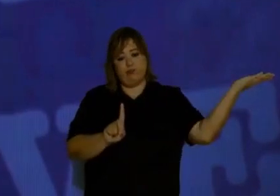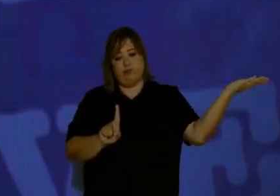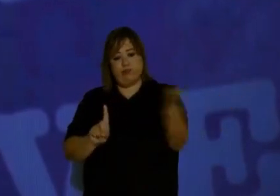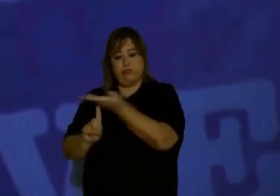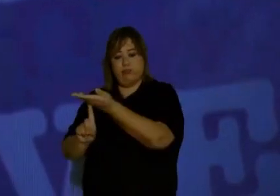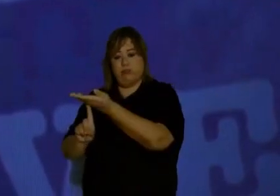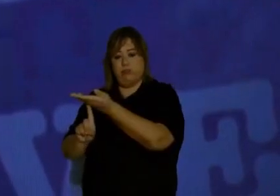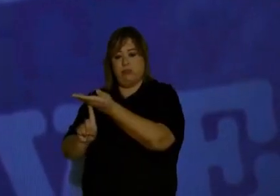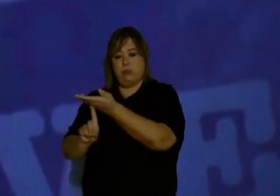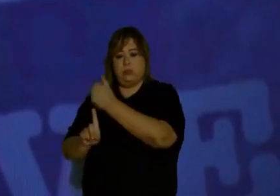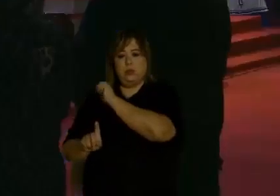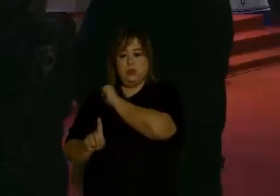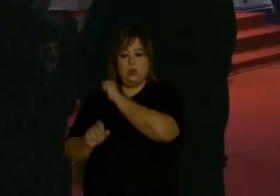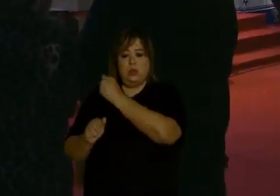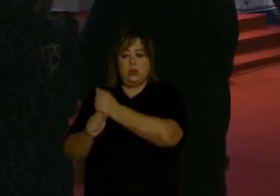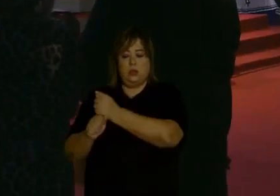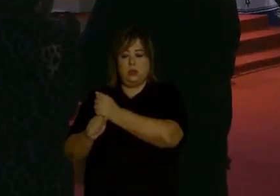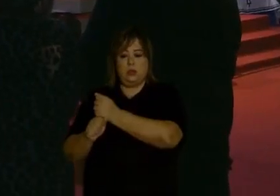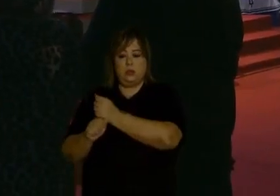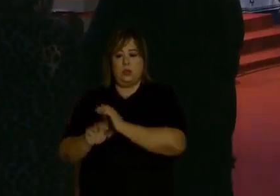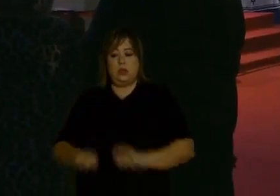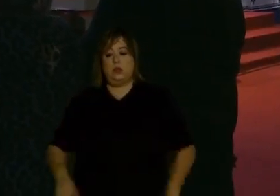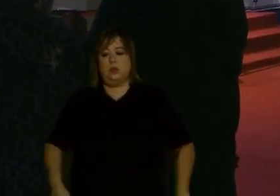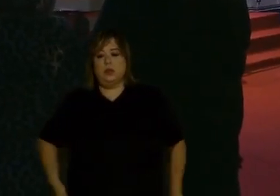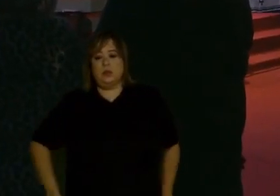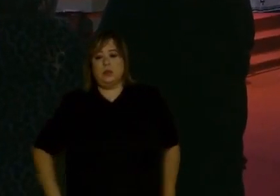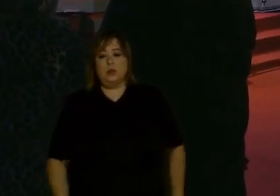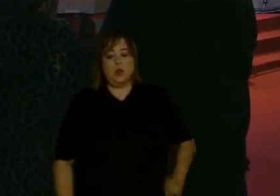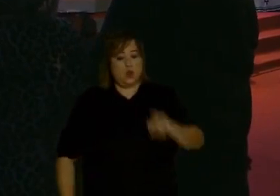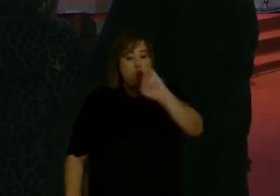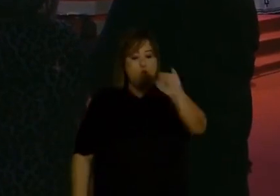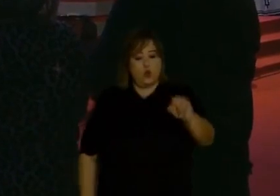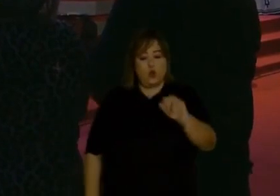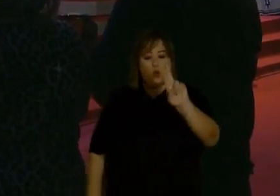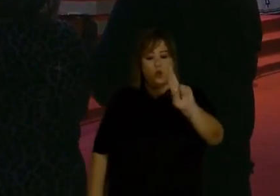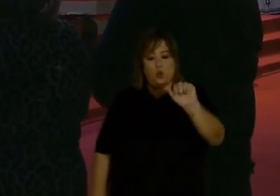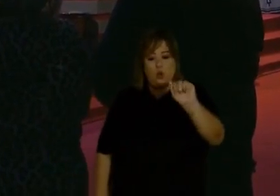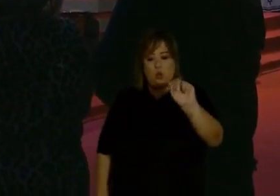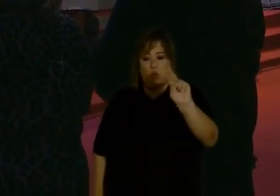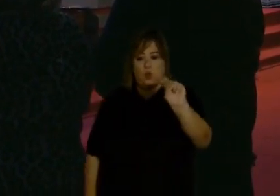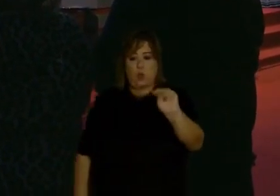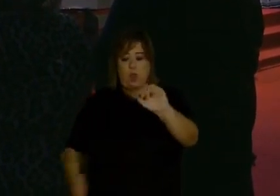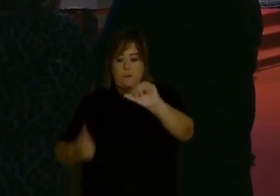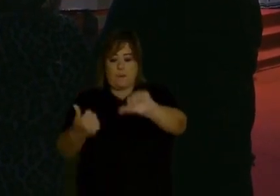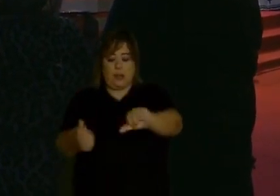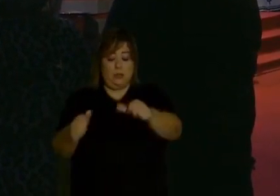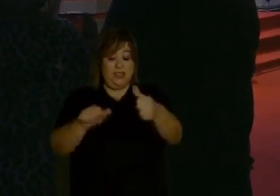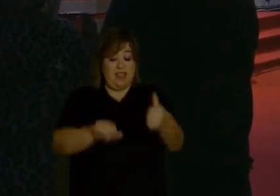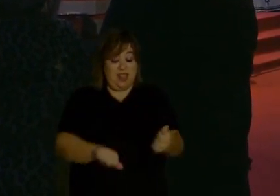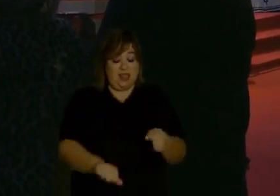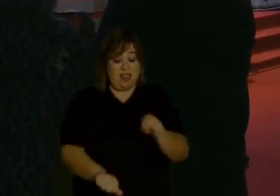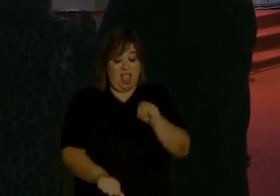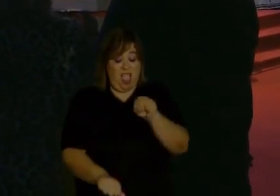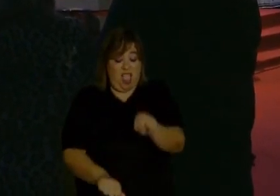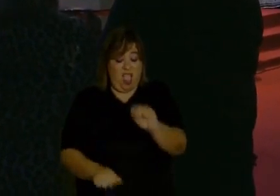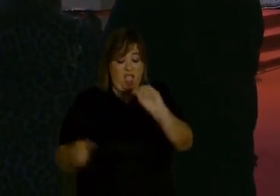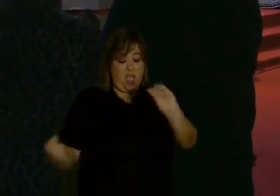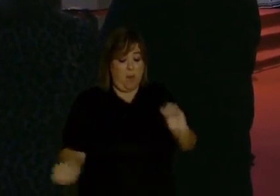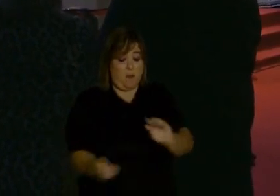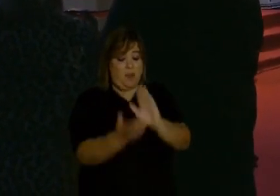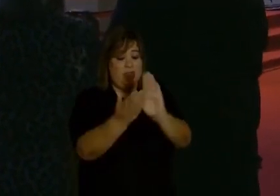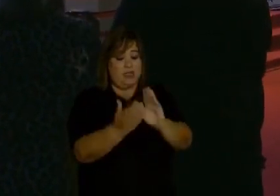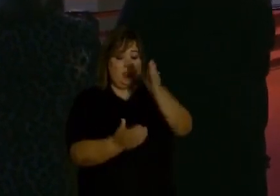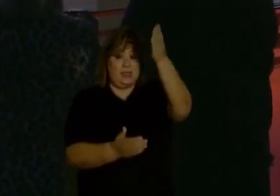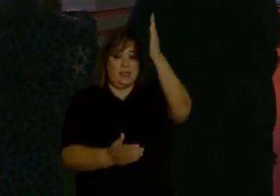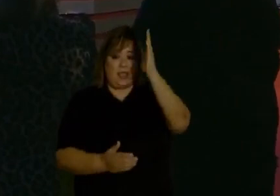autoridad. Escuche bien, Juan el Bautista tiene que estar en la presencia, ¿verdad? El Señor lo vamos a ver, lo vamos a conocer y va a tener